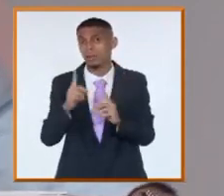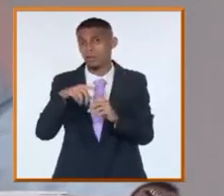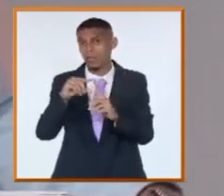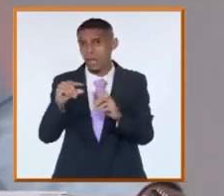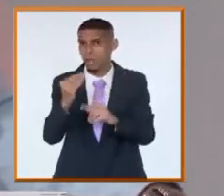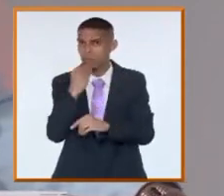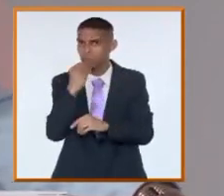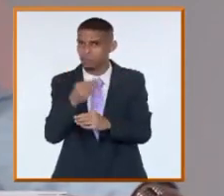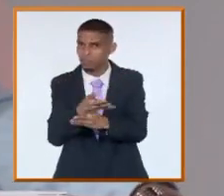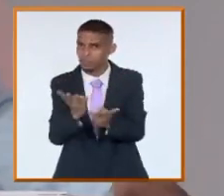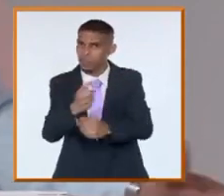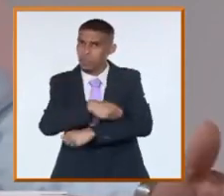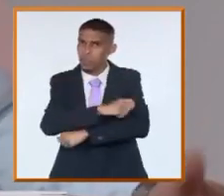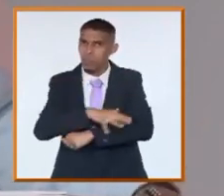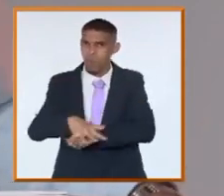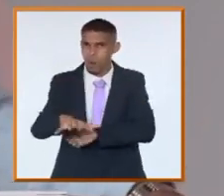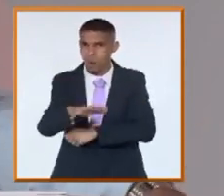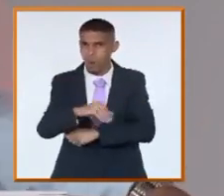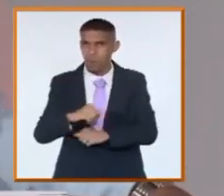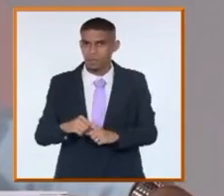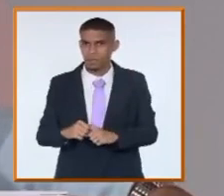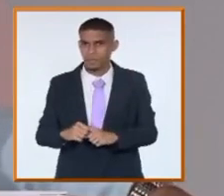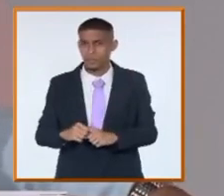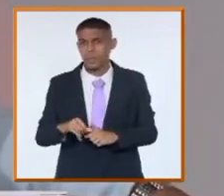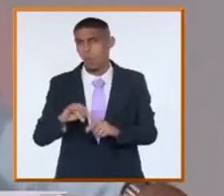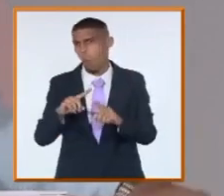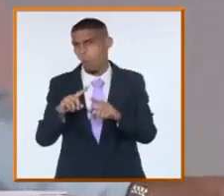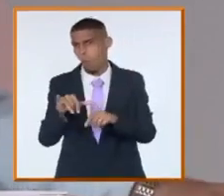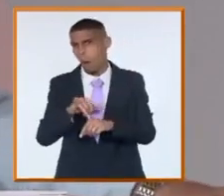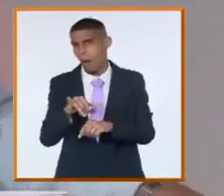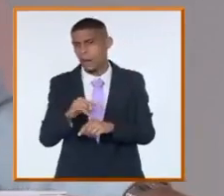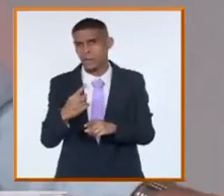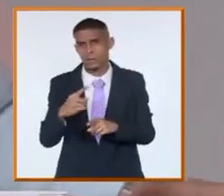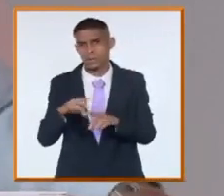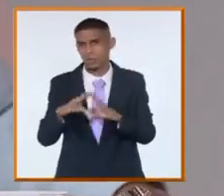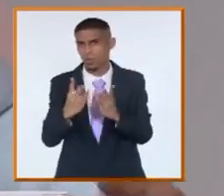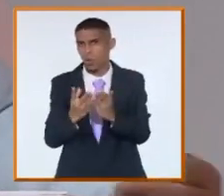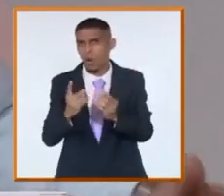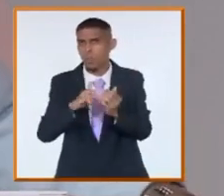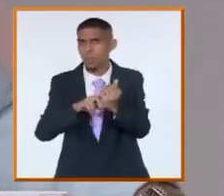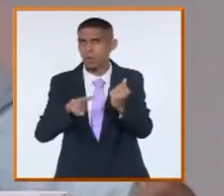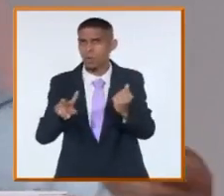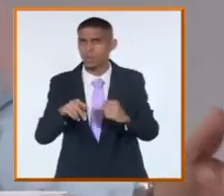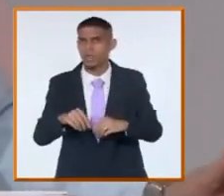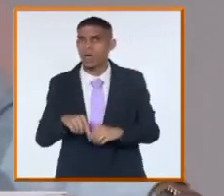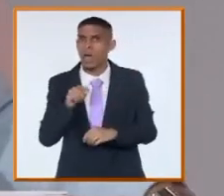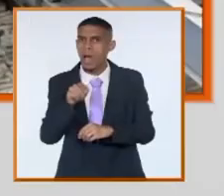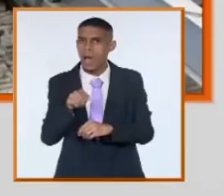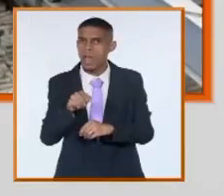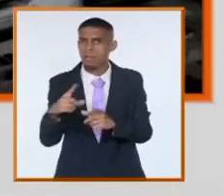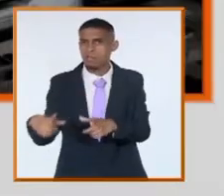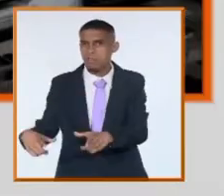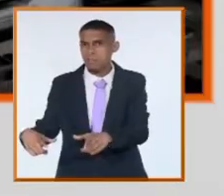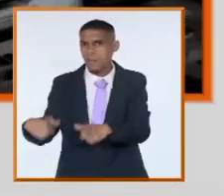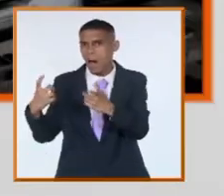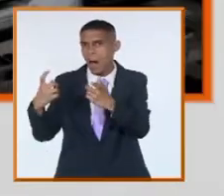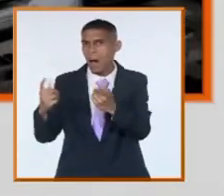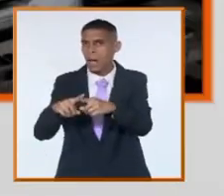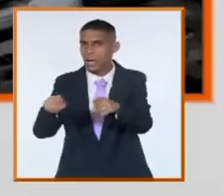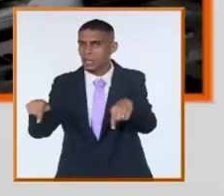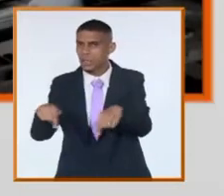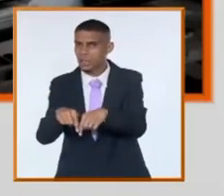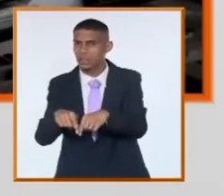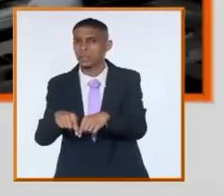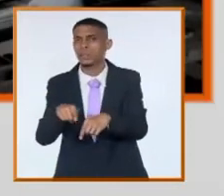de de la Alimentación también del pueblo y generalmente en todas las provincias prácticamente tenemos están que estamos cumpliendo estanques canales